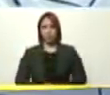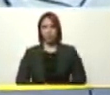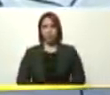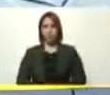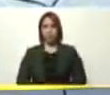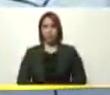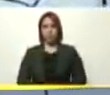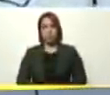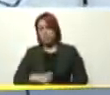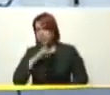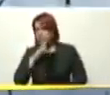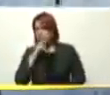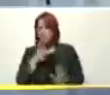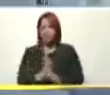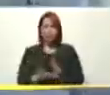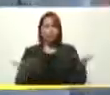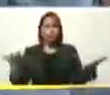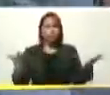Era difícil,